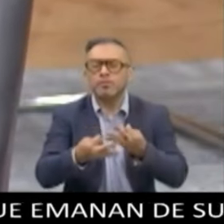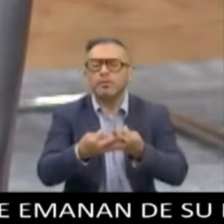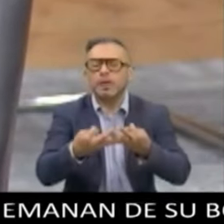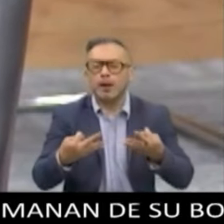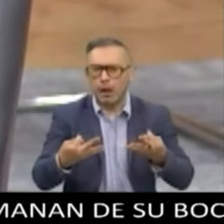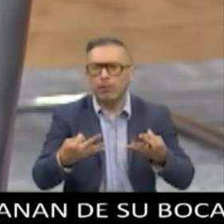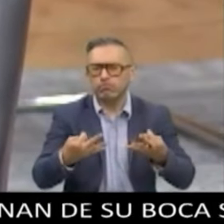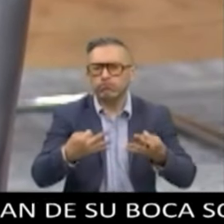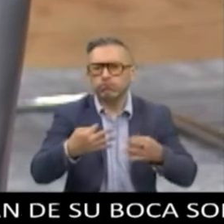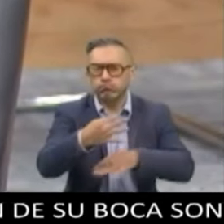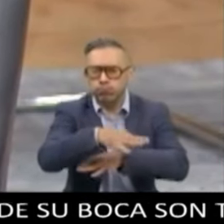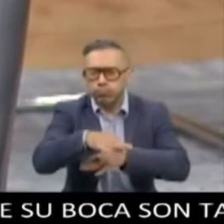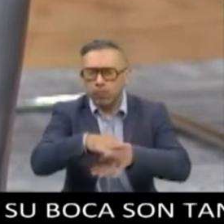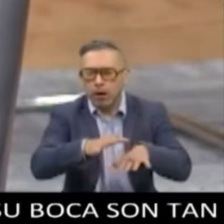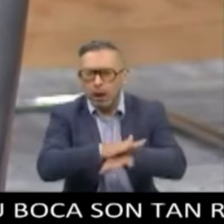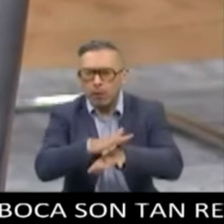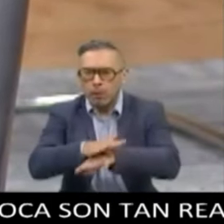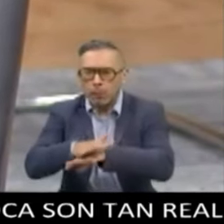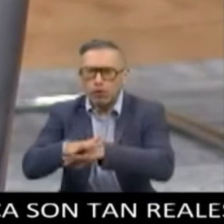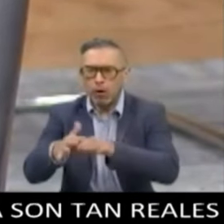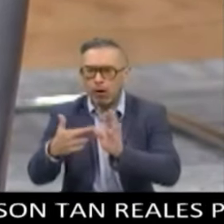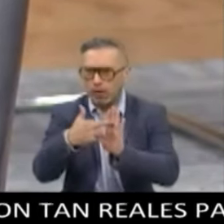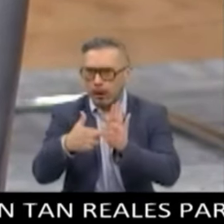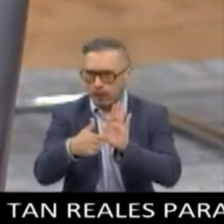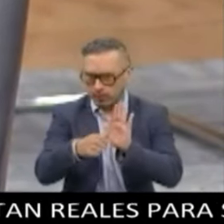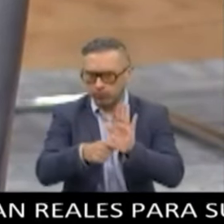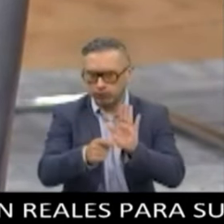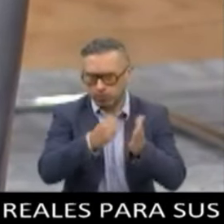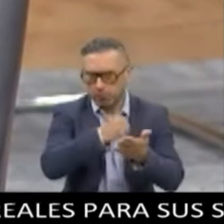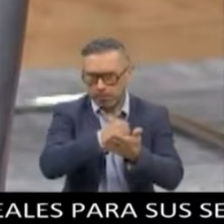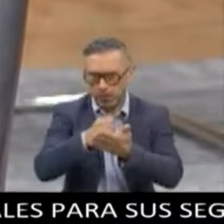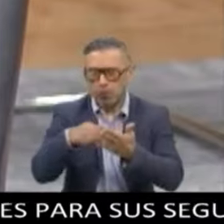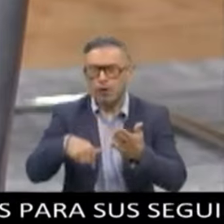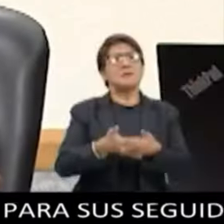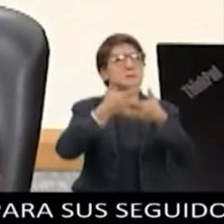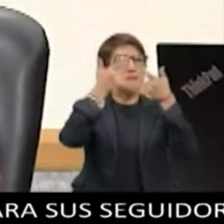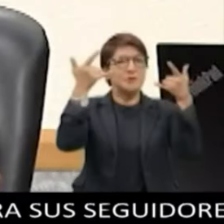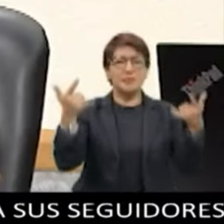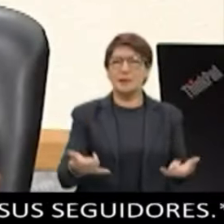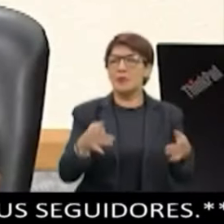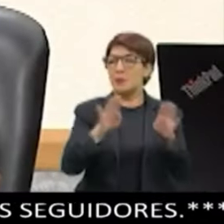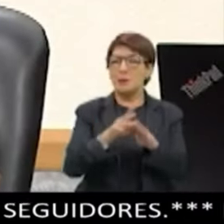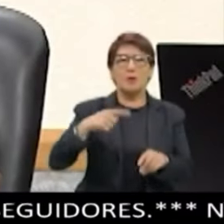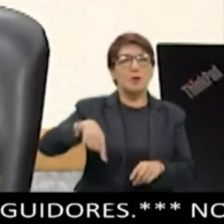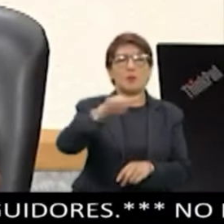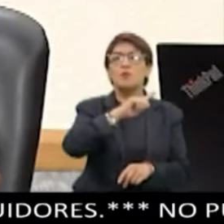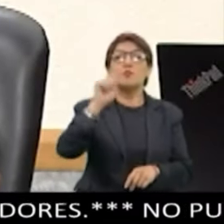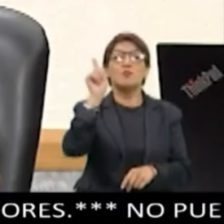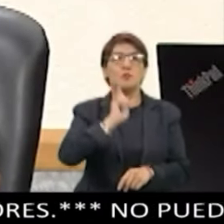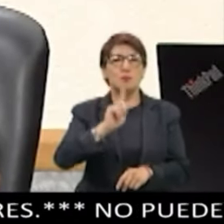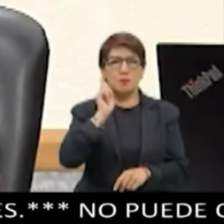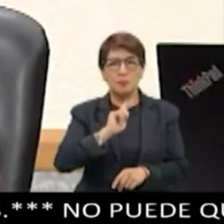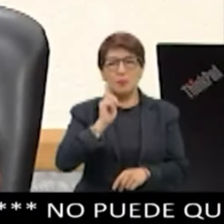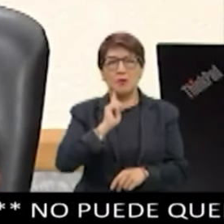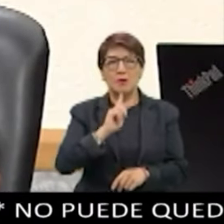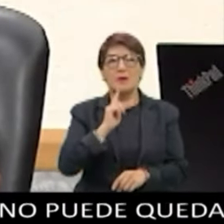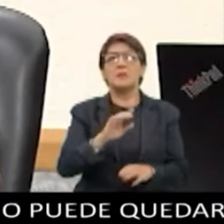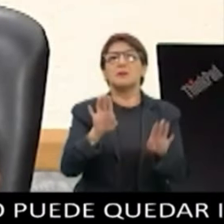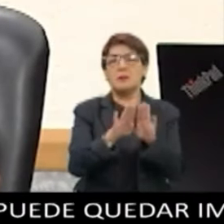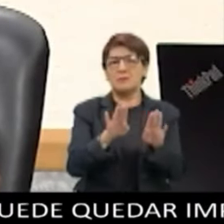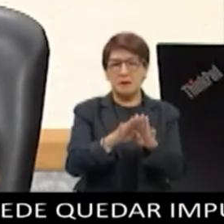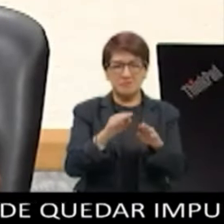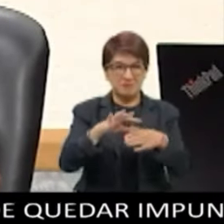consenso necesario estamos en ese proceso decidimos continuar con el mismo incluir quizá otros cargos